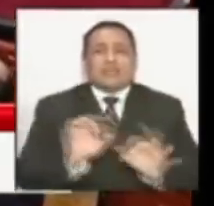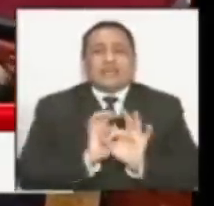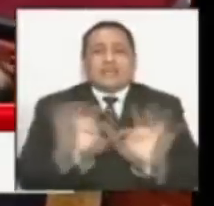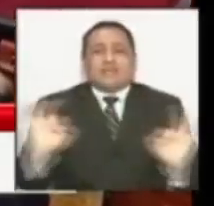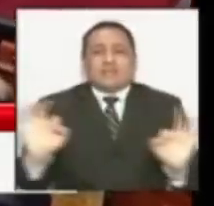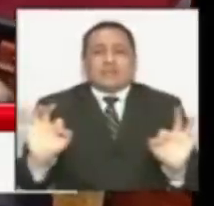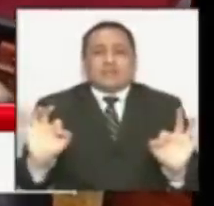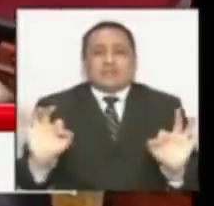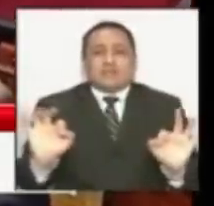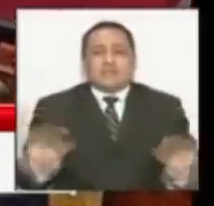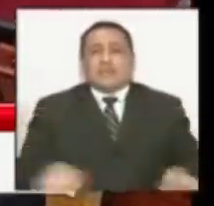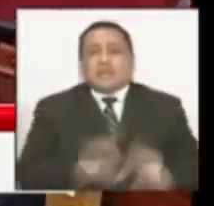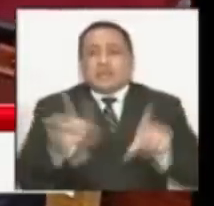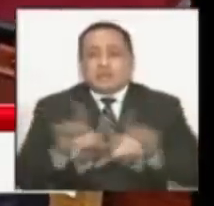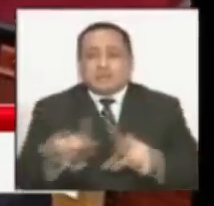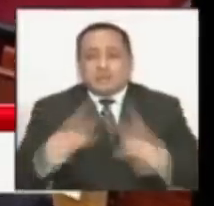las